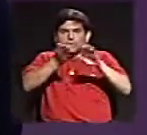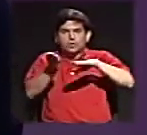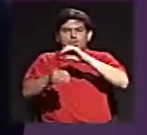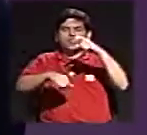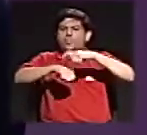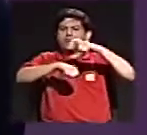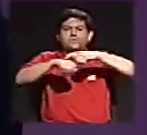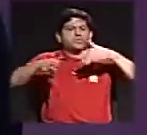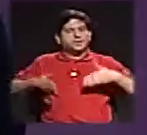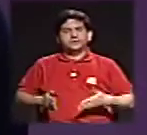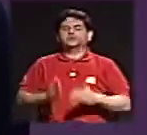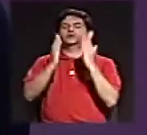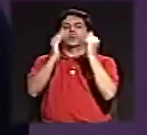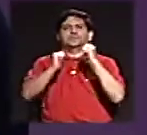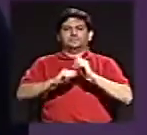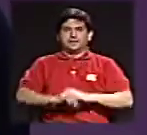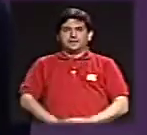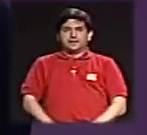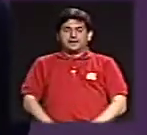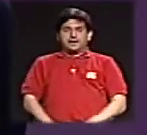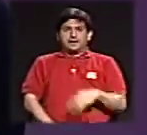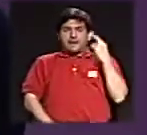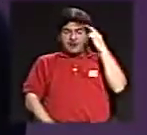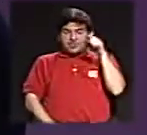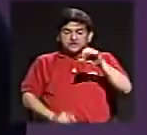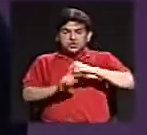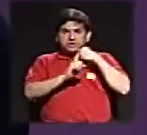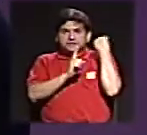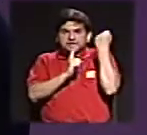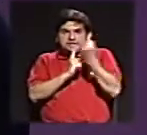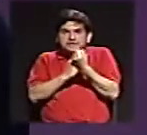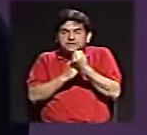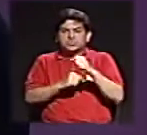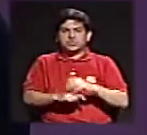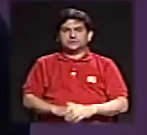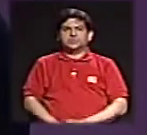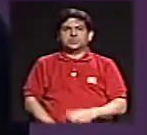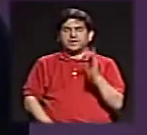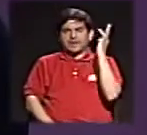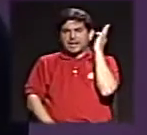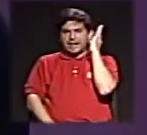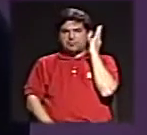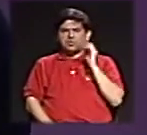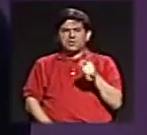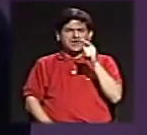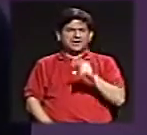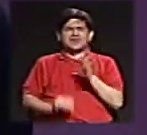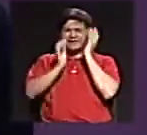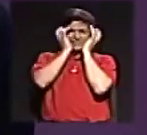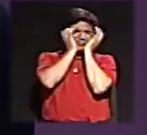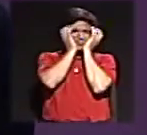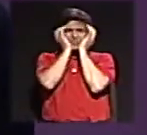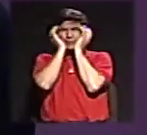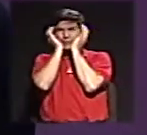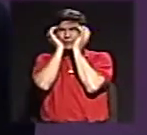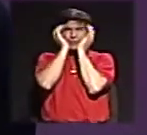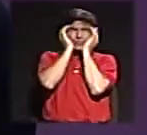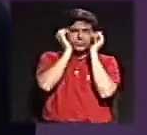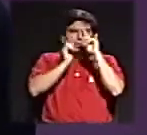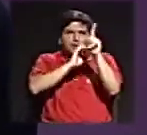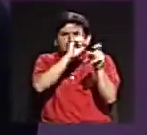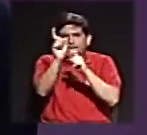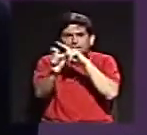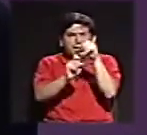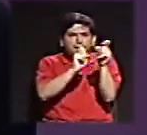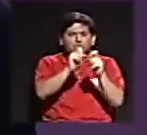en que nazca, ¿no? Ella, a raíz de esto, entra en muchísima angustia, empieza a averiguar